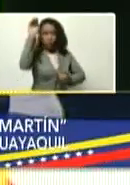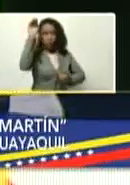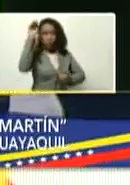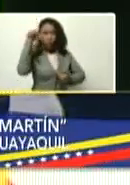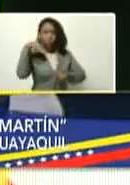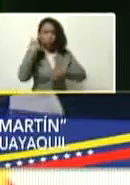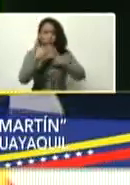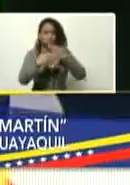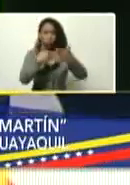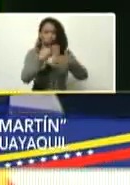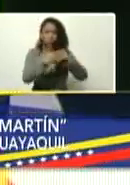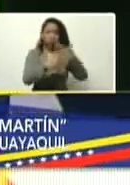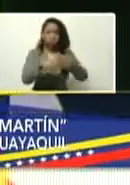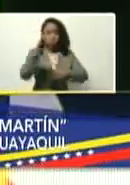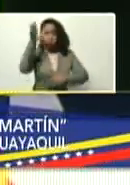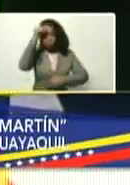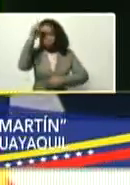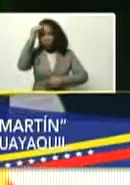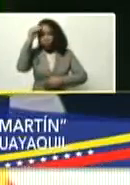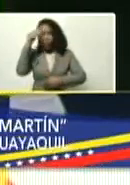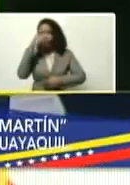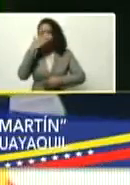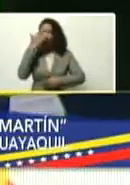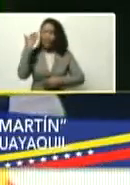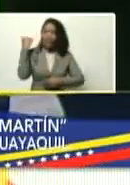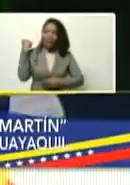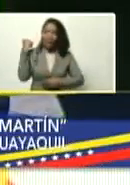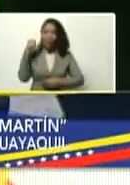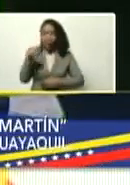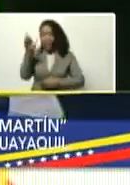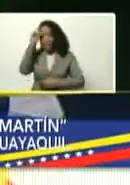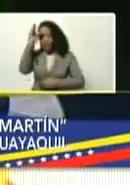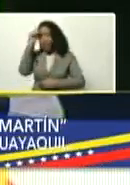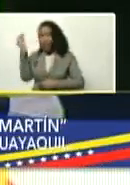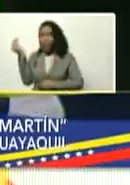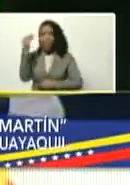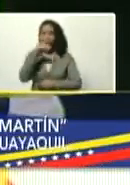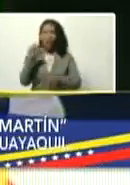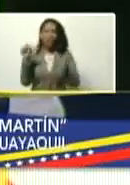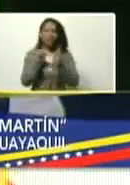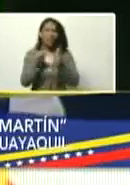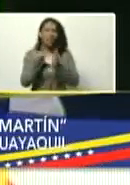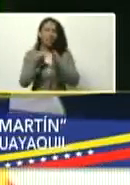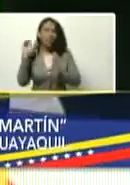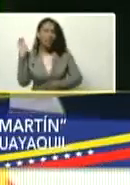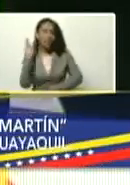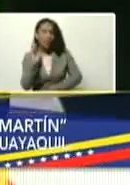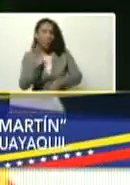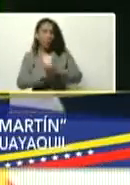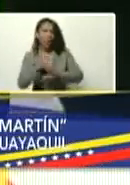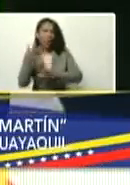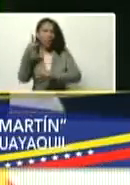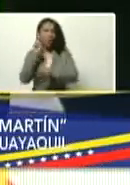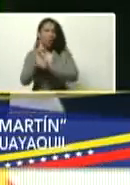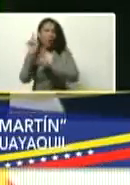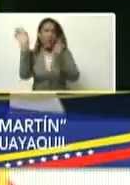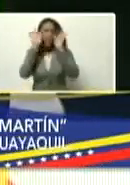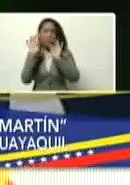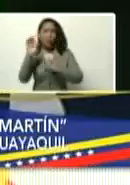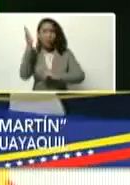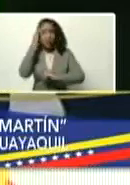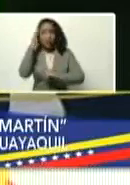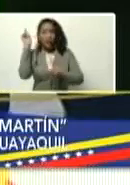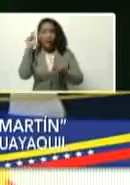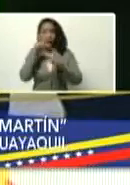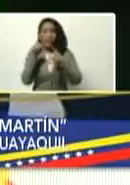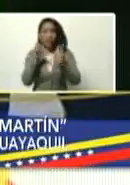medida que conozcamos el pasado, que conozcamos de dónde venimos, porque es la única manera de saber hacia